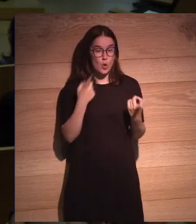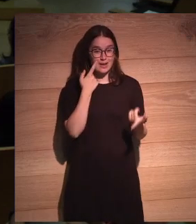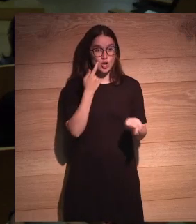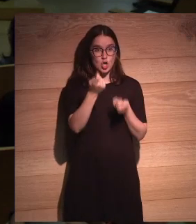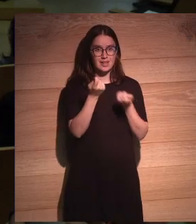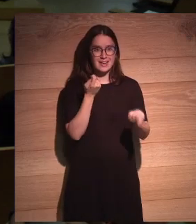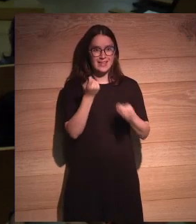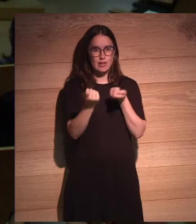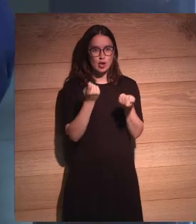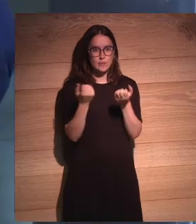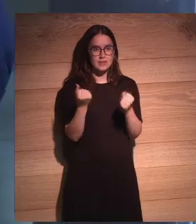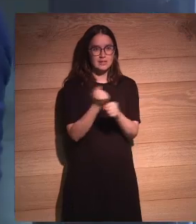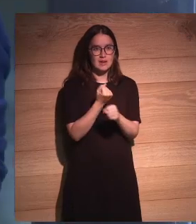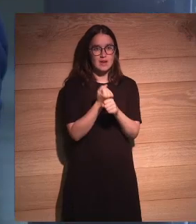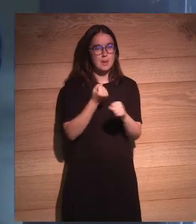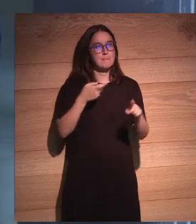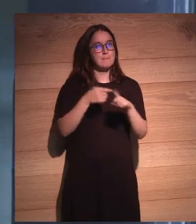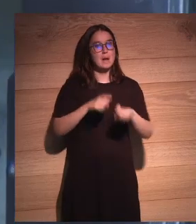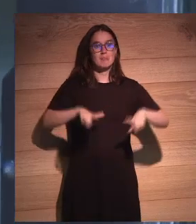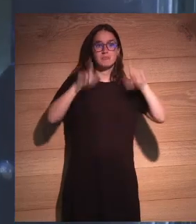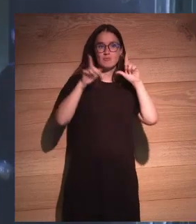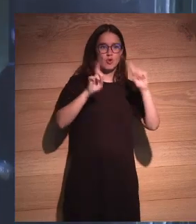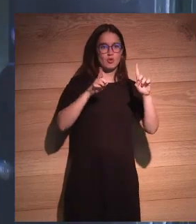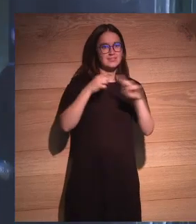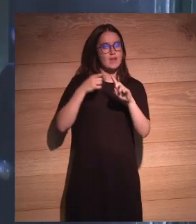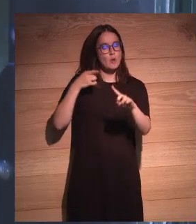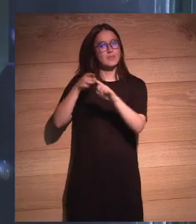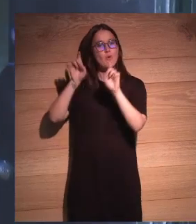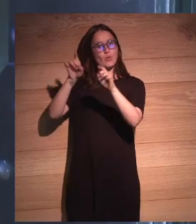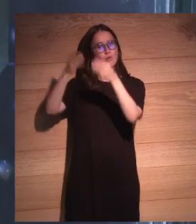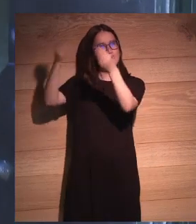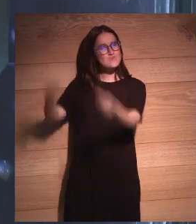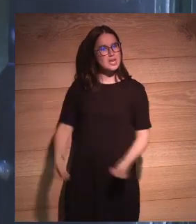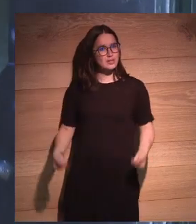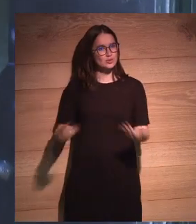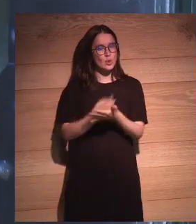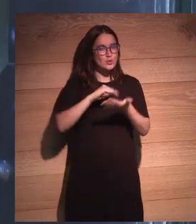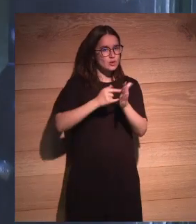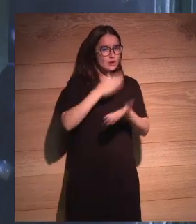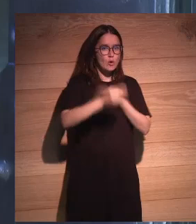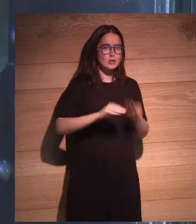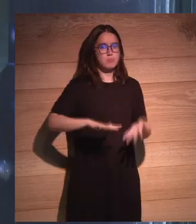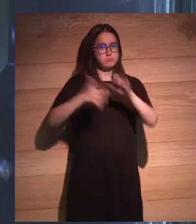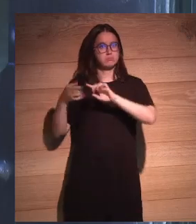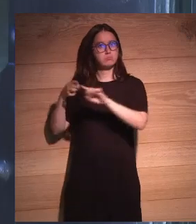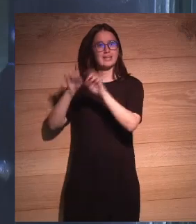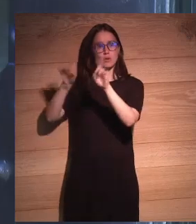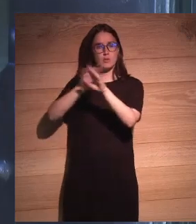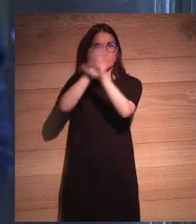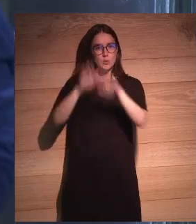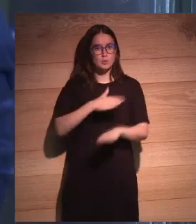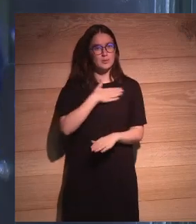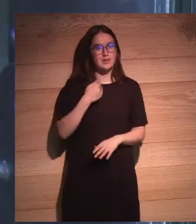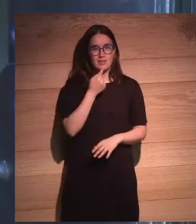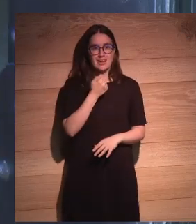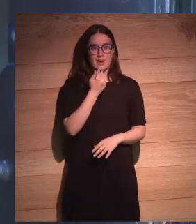coordinación, menos trabajar de cara a los titulares y más trabajar de cara a la educación y a utilizar toda la tecnología disponible. Por último, a mí me gustaría decir algo